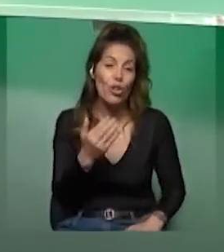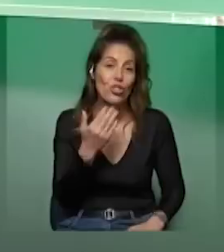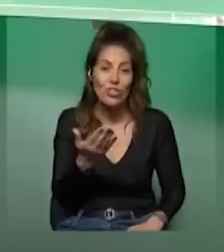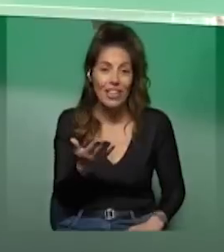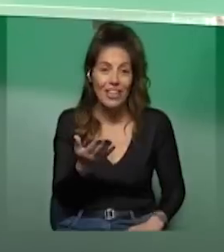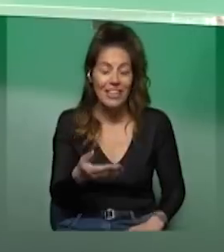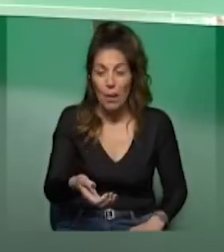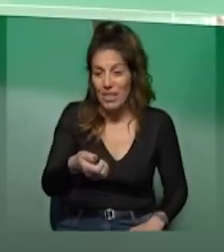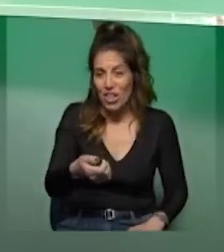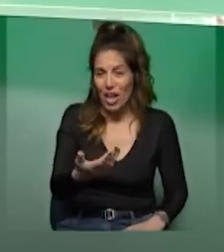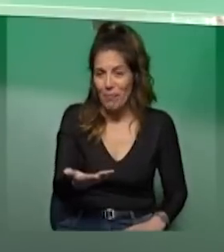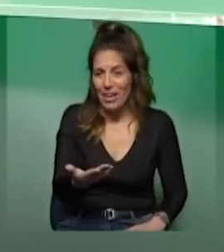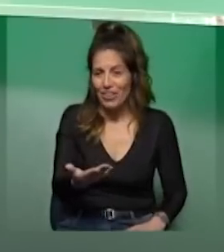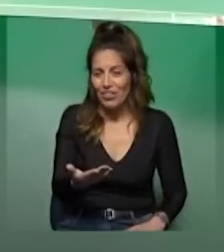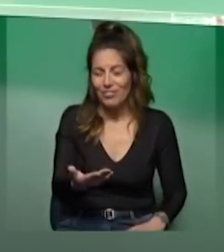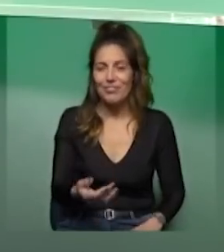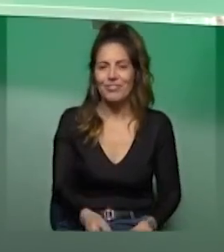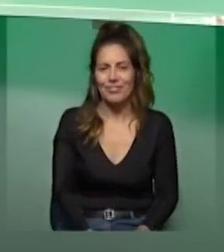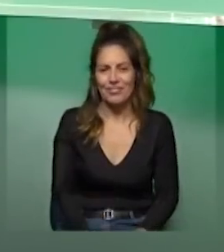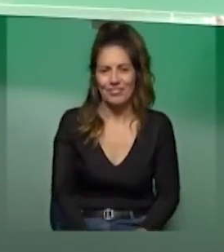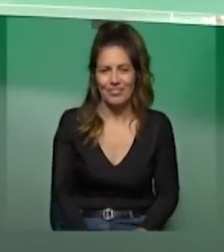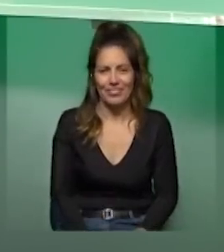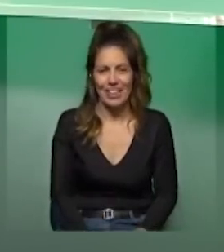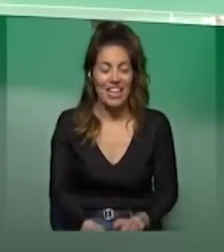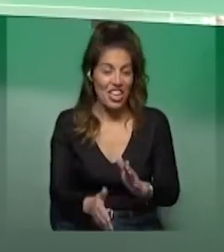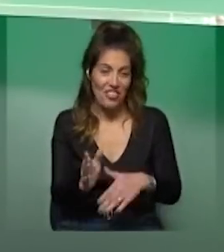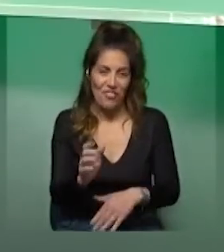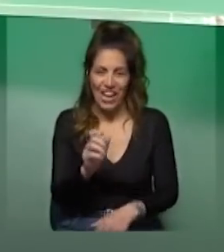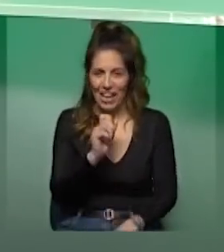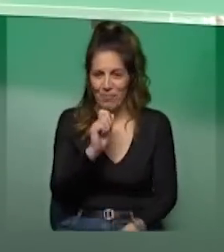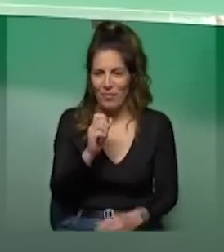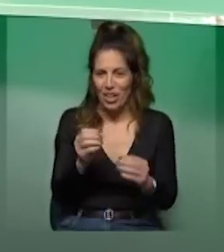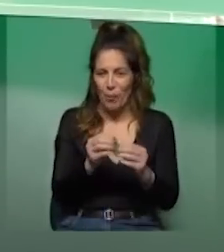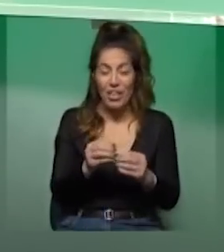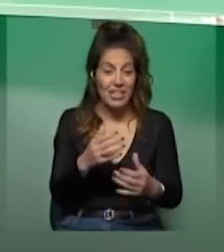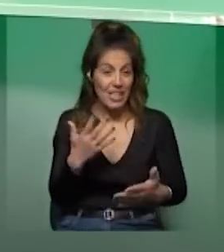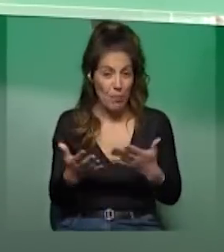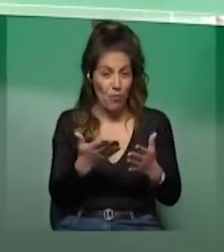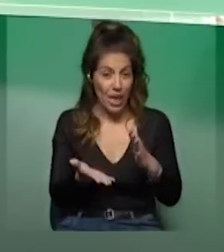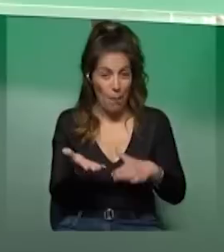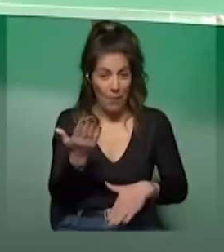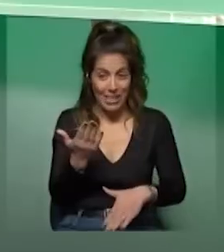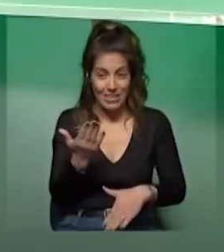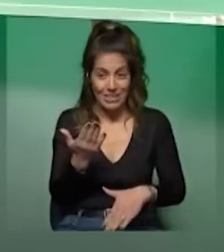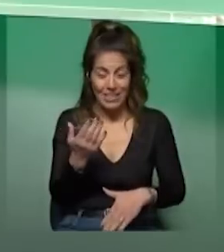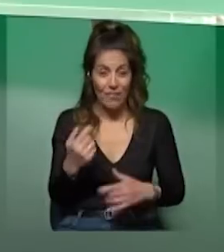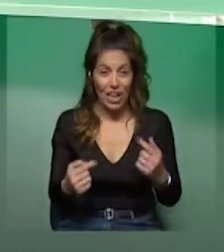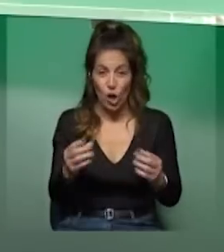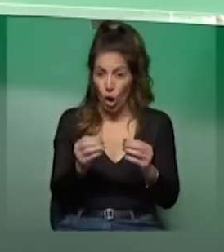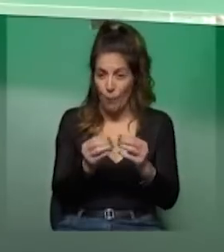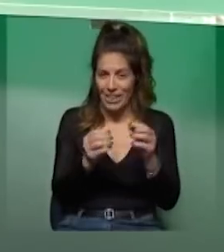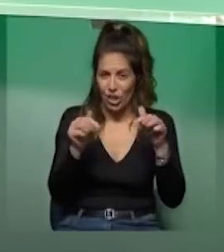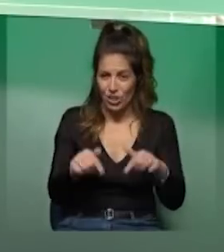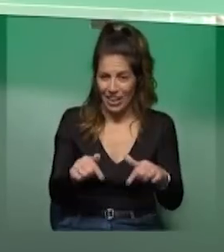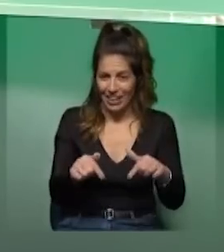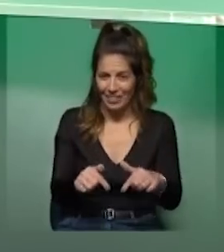ahí a la mascota ya ya se nos fue el móvil Pero no se movía mucho más que bueno varios compañeros que estamos acá